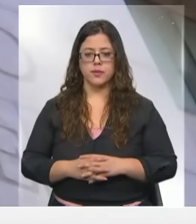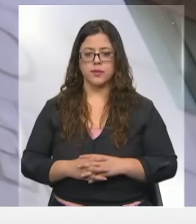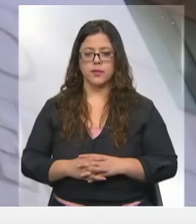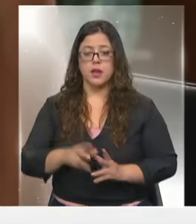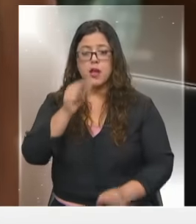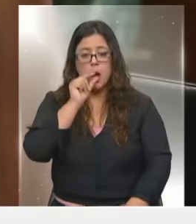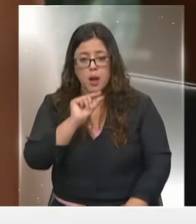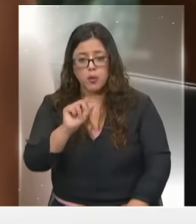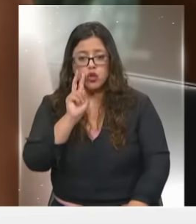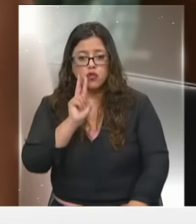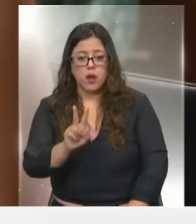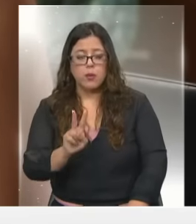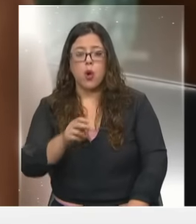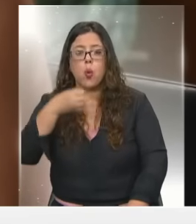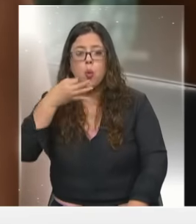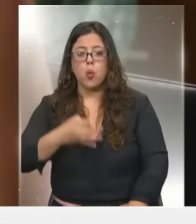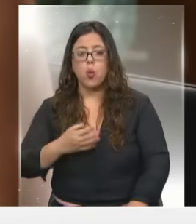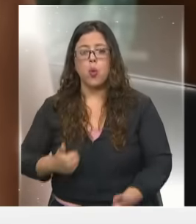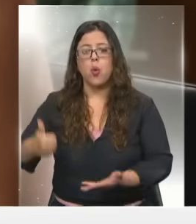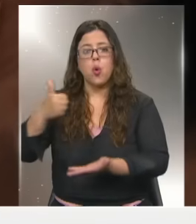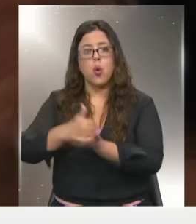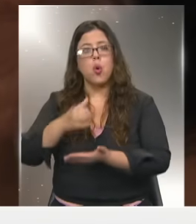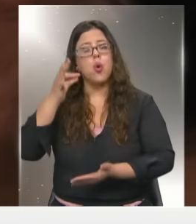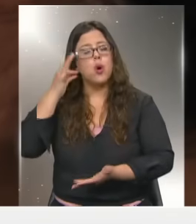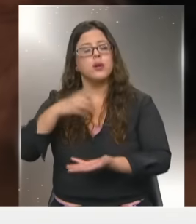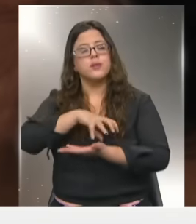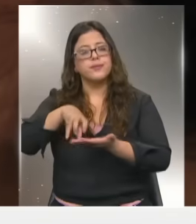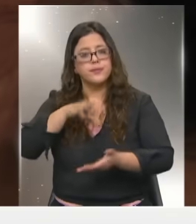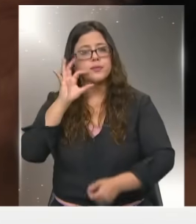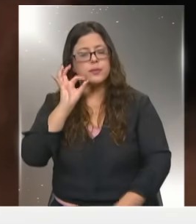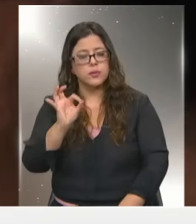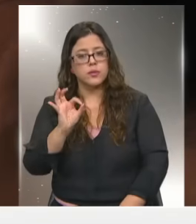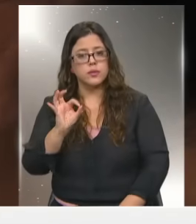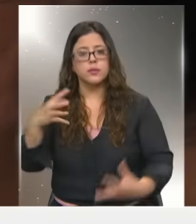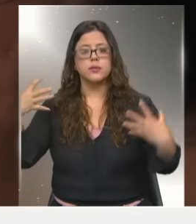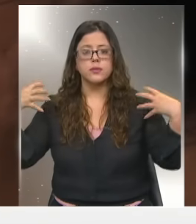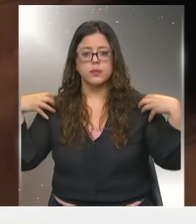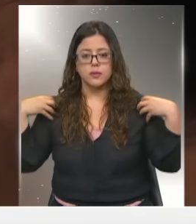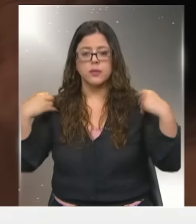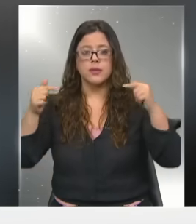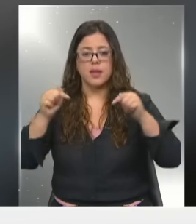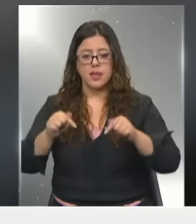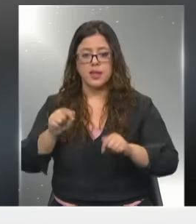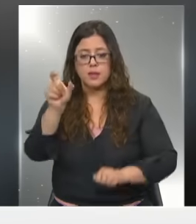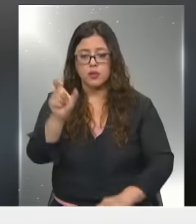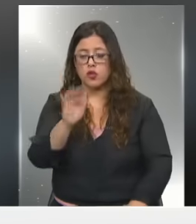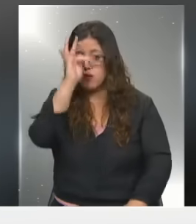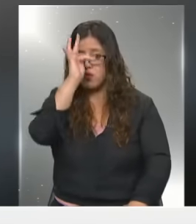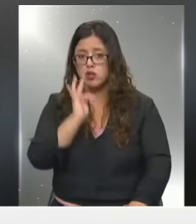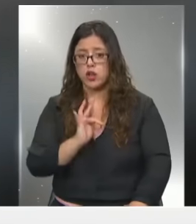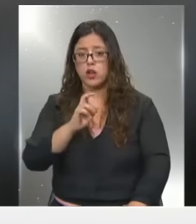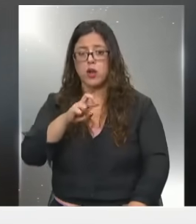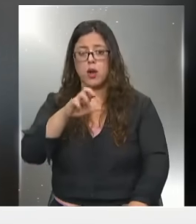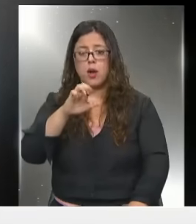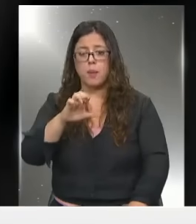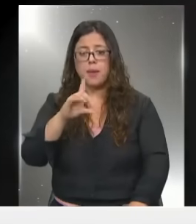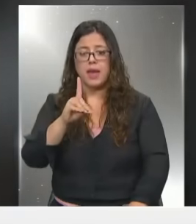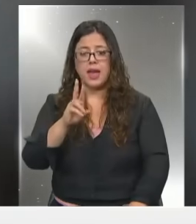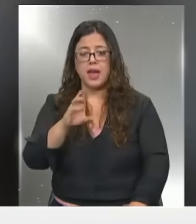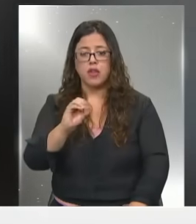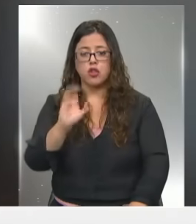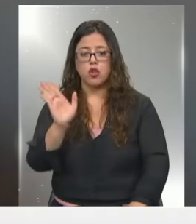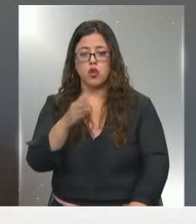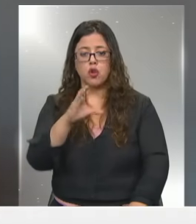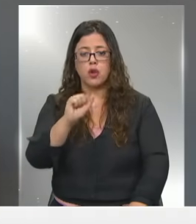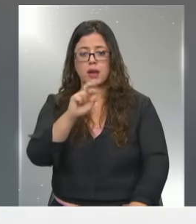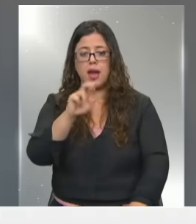Pronto escucharemos precisamente a la alcaldesa de Las Condes, responsable de este funcionario, Pedro Carrasco,